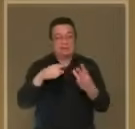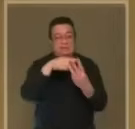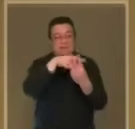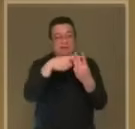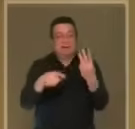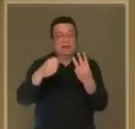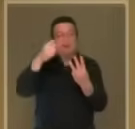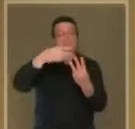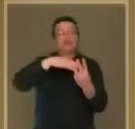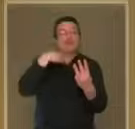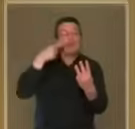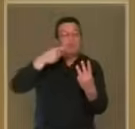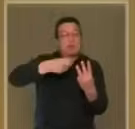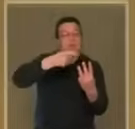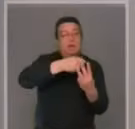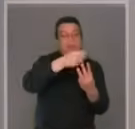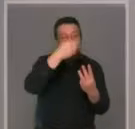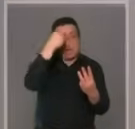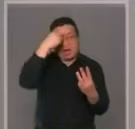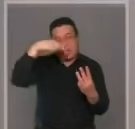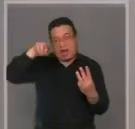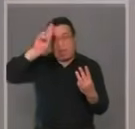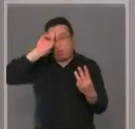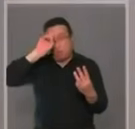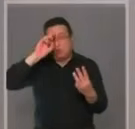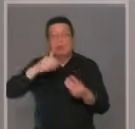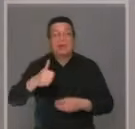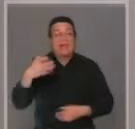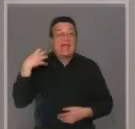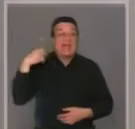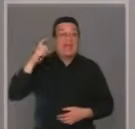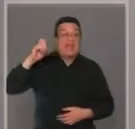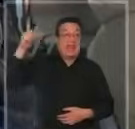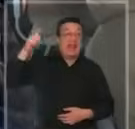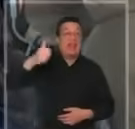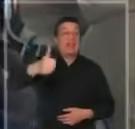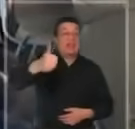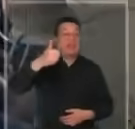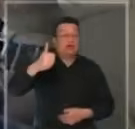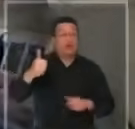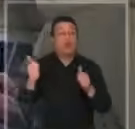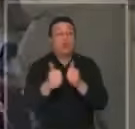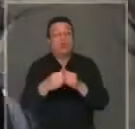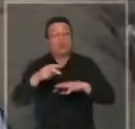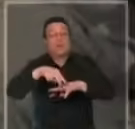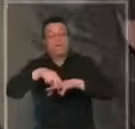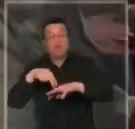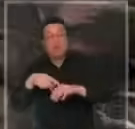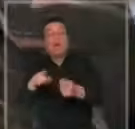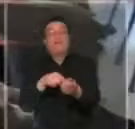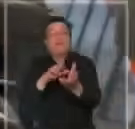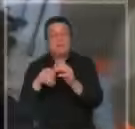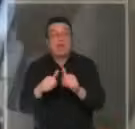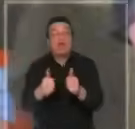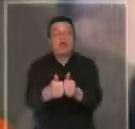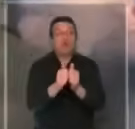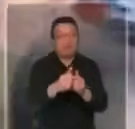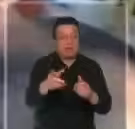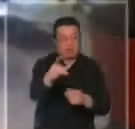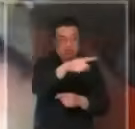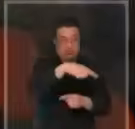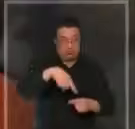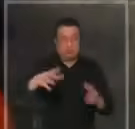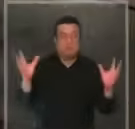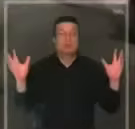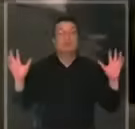fueron asesinados en la provincia de Arauco. El general director de Carabineros, junto a las viudas, familiares y compañeros de la unidad, se reunieron en